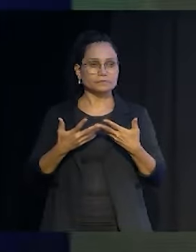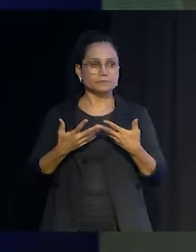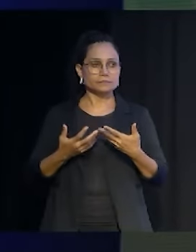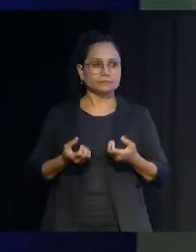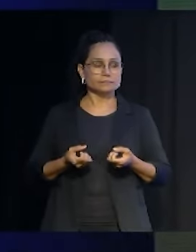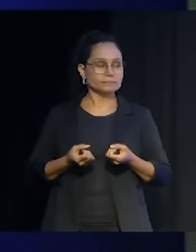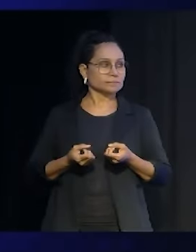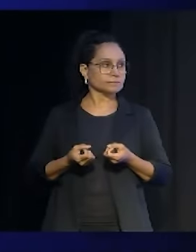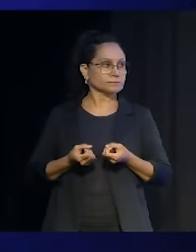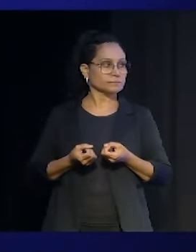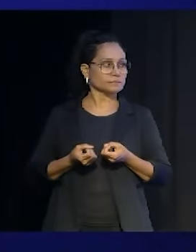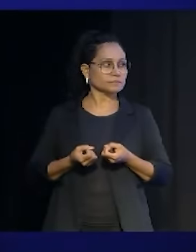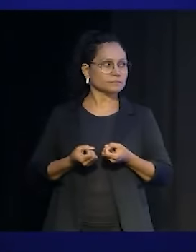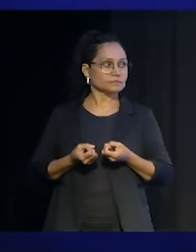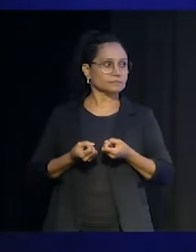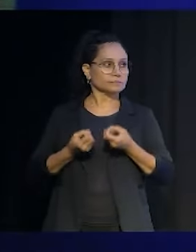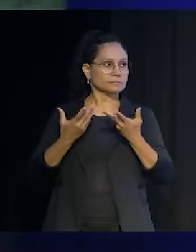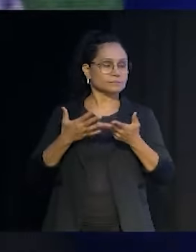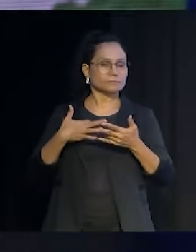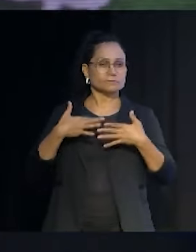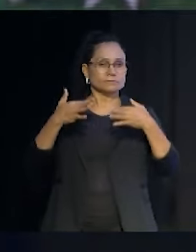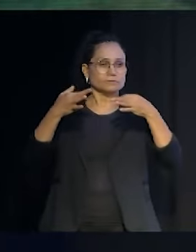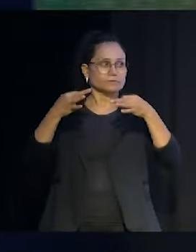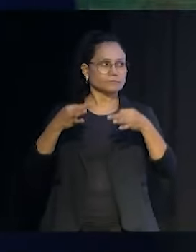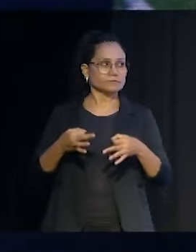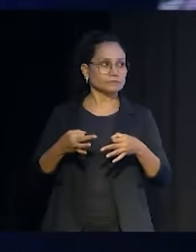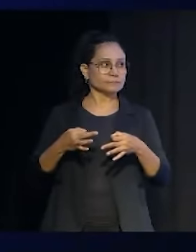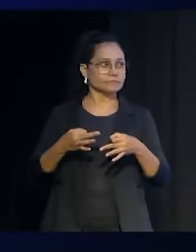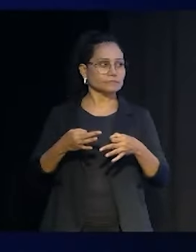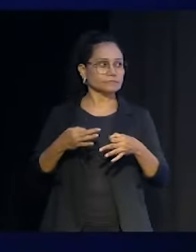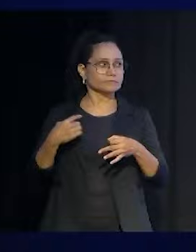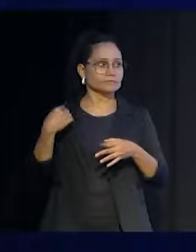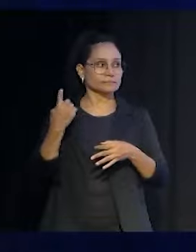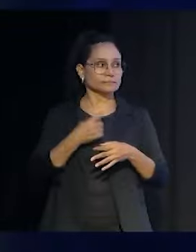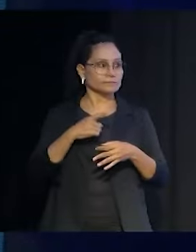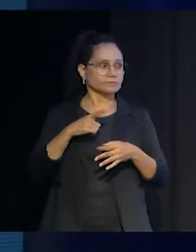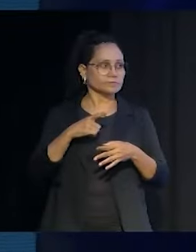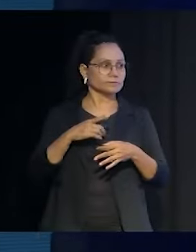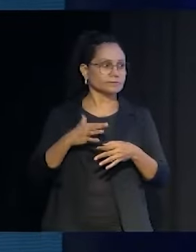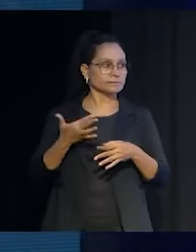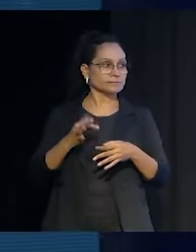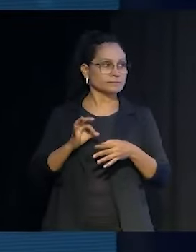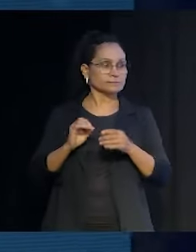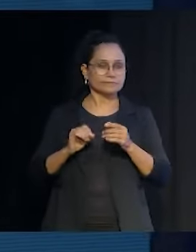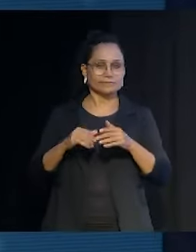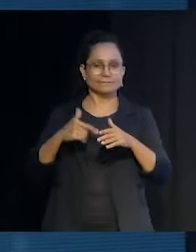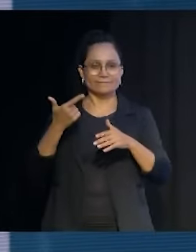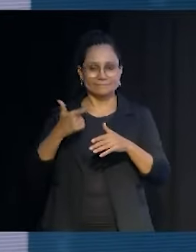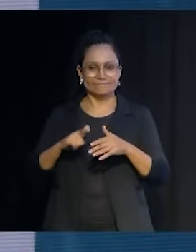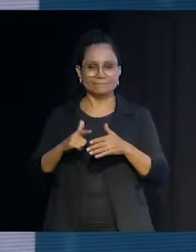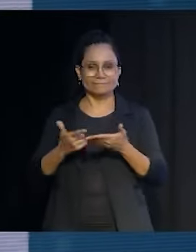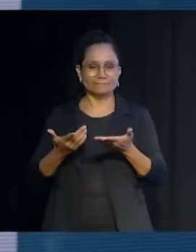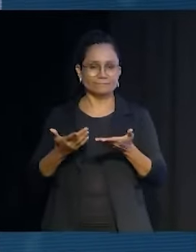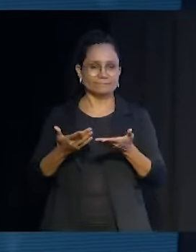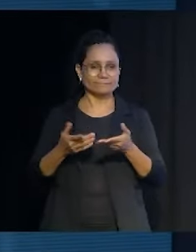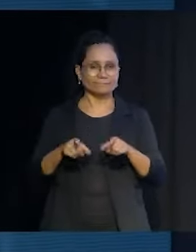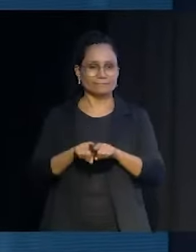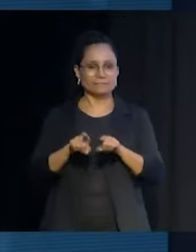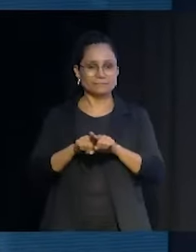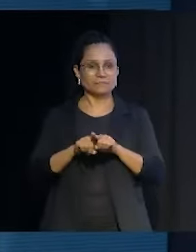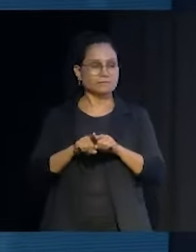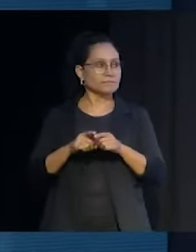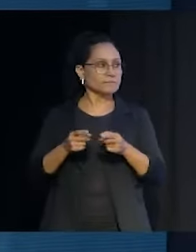agricultura. Entonces, ahí yo tuve la seguridad, y Toniño está ahí, ya me he oído hablar esto más de